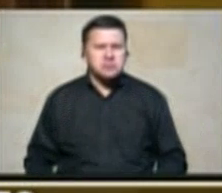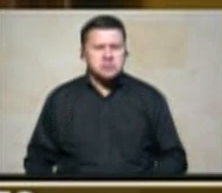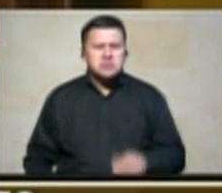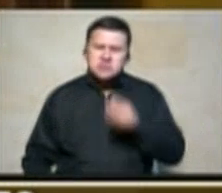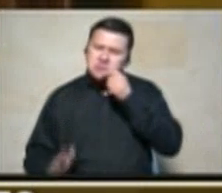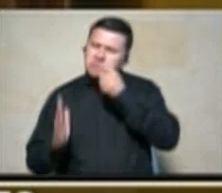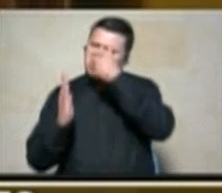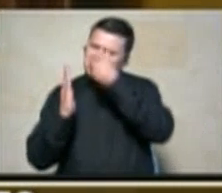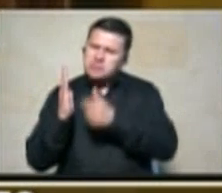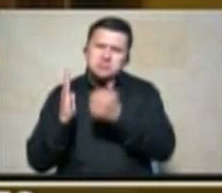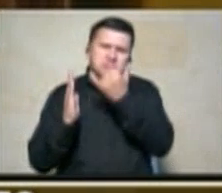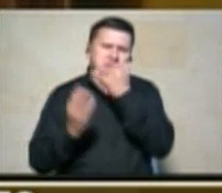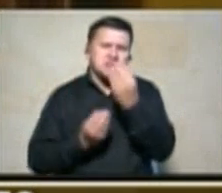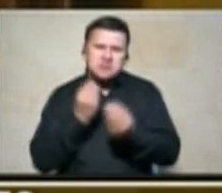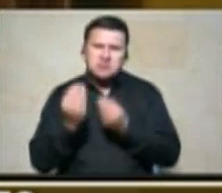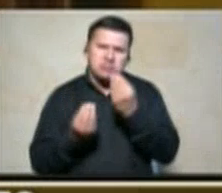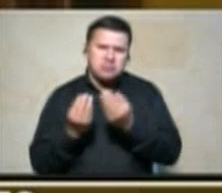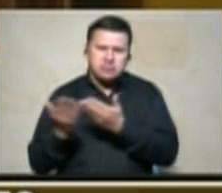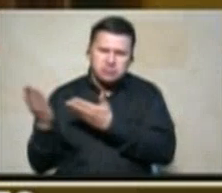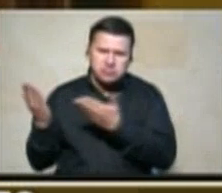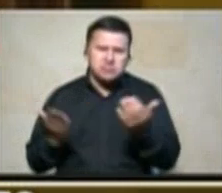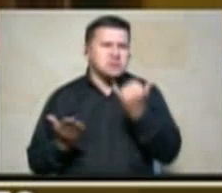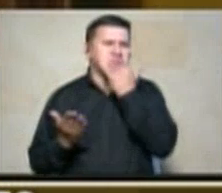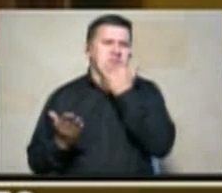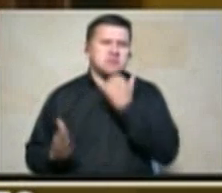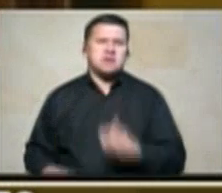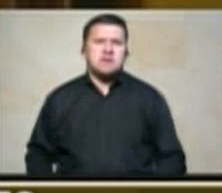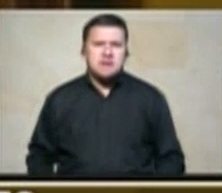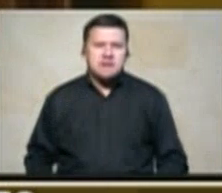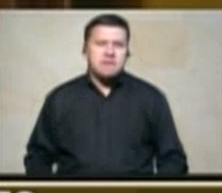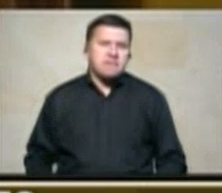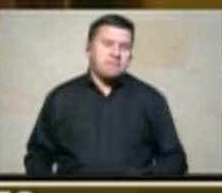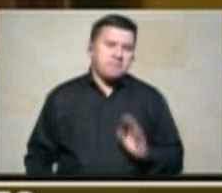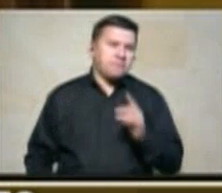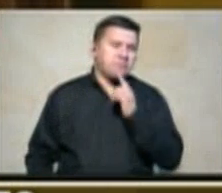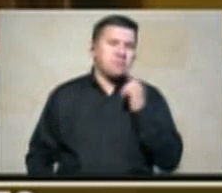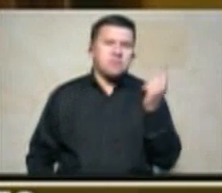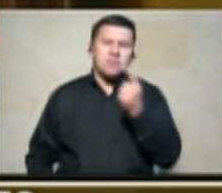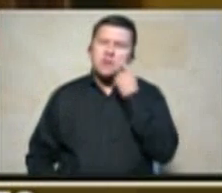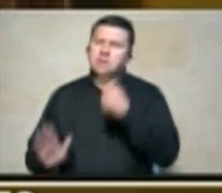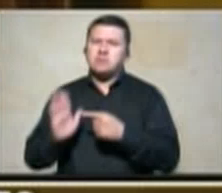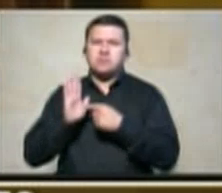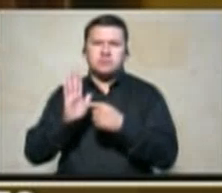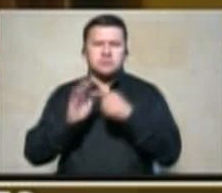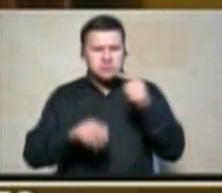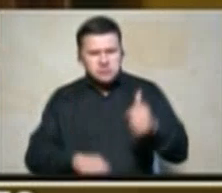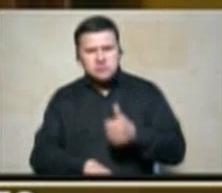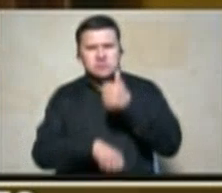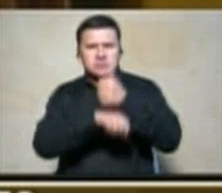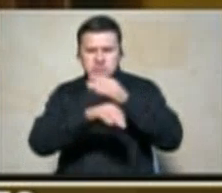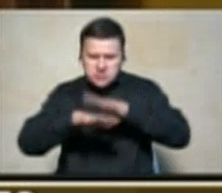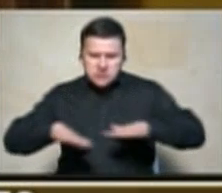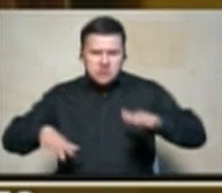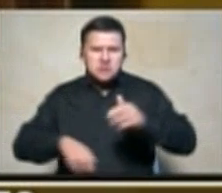Porque según nos lo muestra el director de tierras, procedimientos que son casi